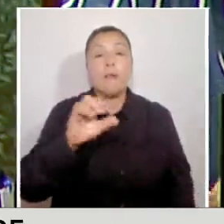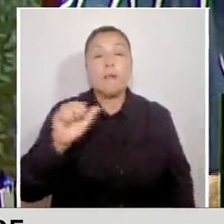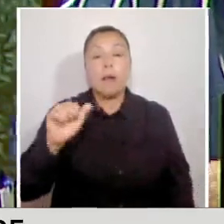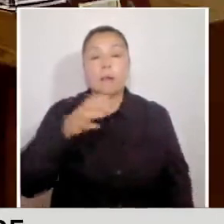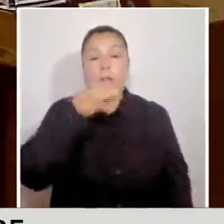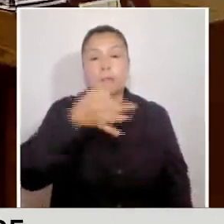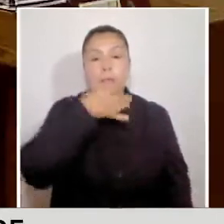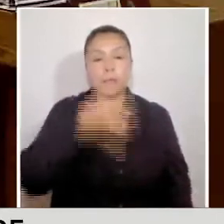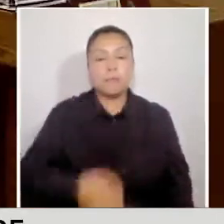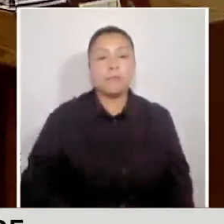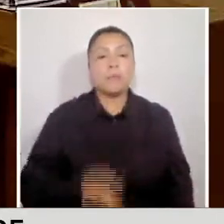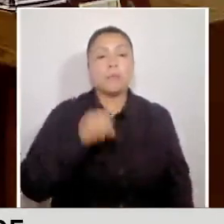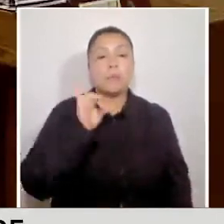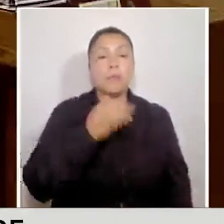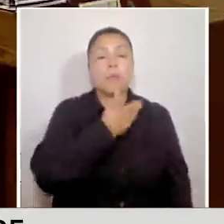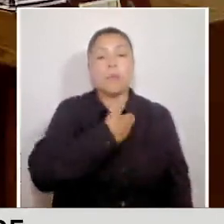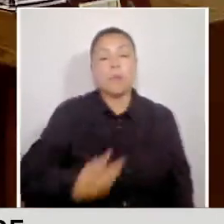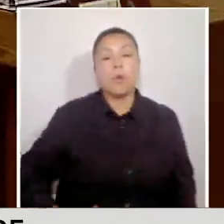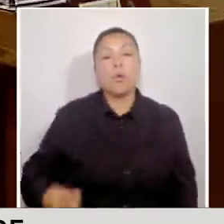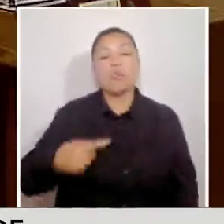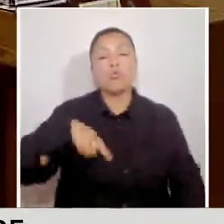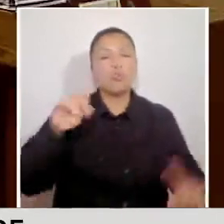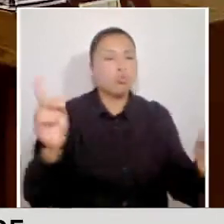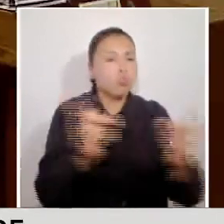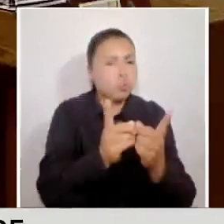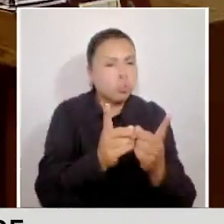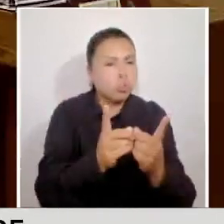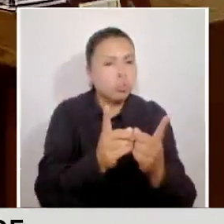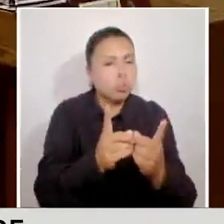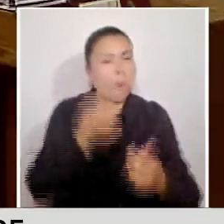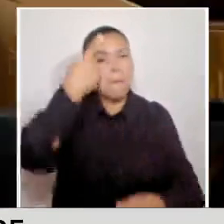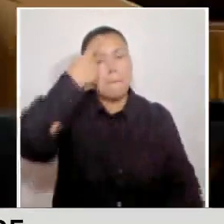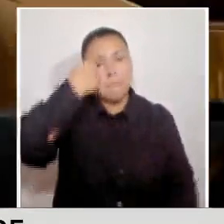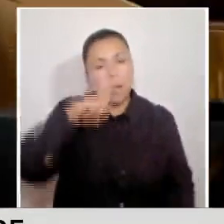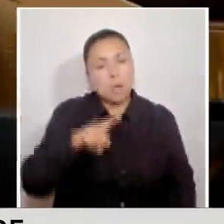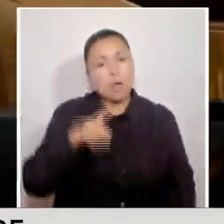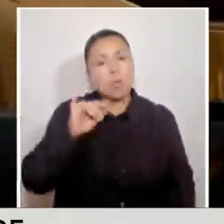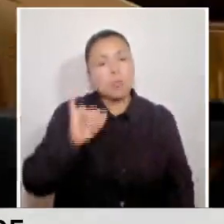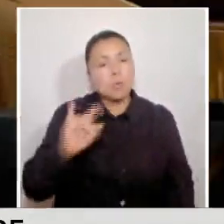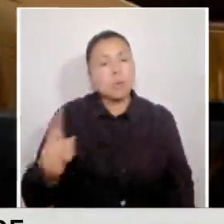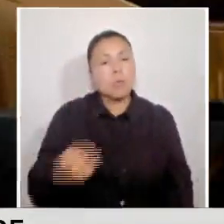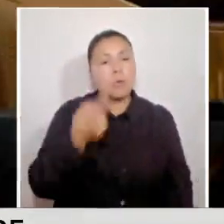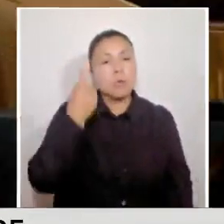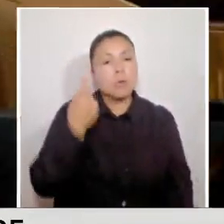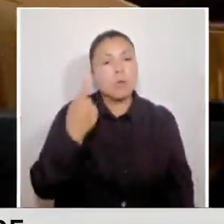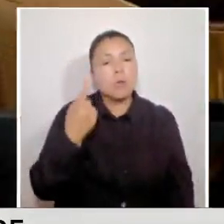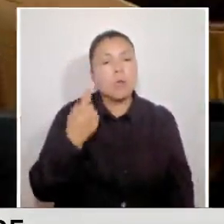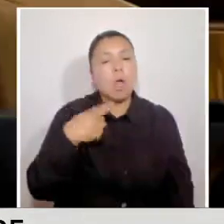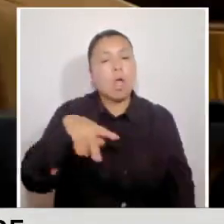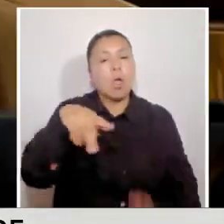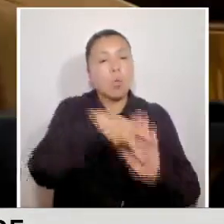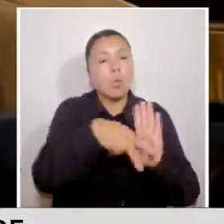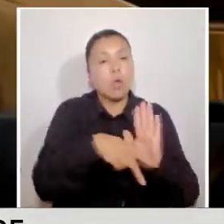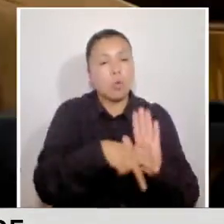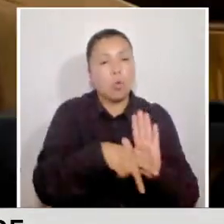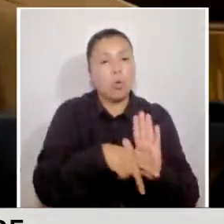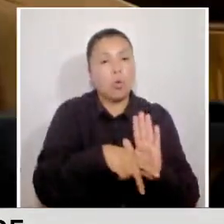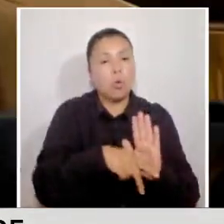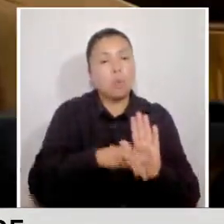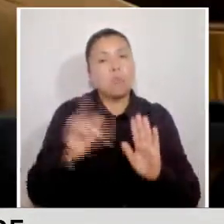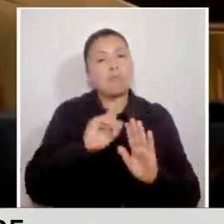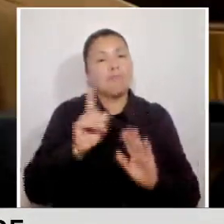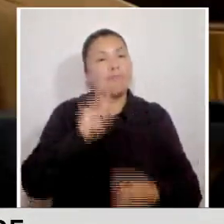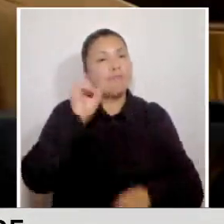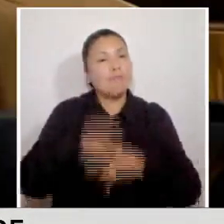presidente trataré de ser breve pero efectivamente en primer lugar Esta es una norma que es inadmisible por por